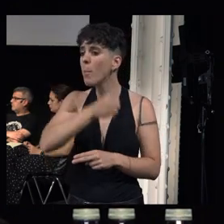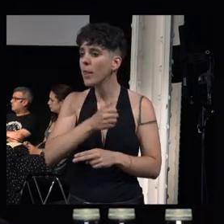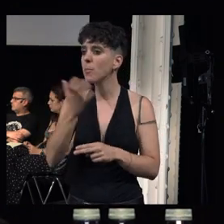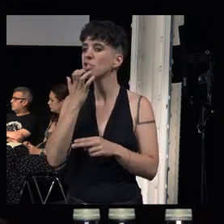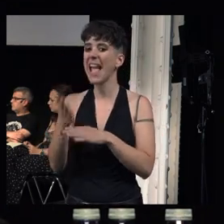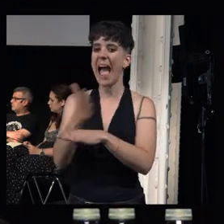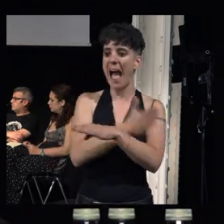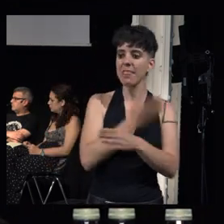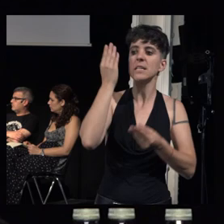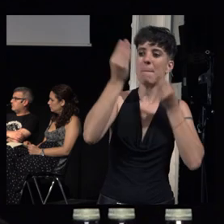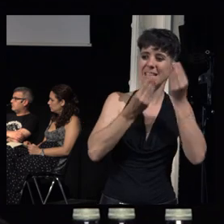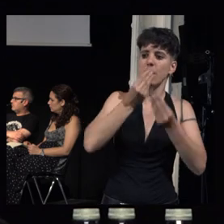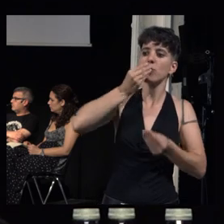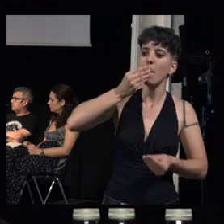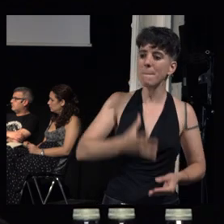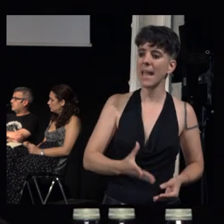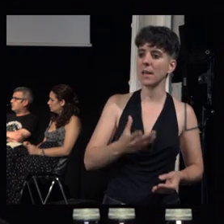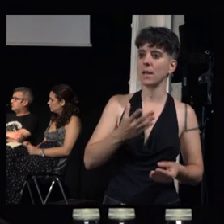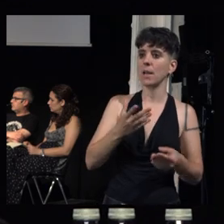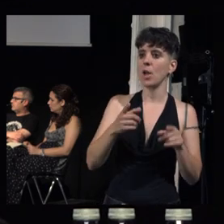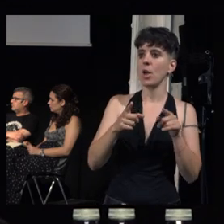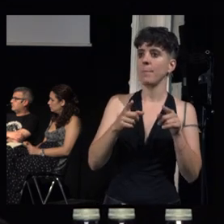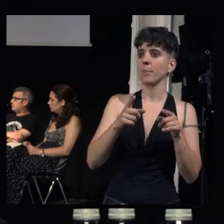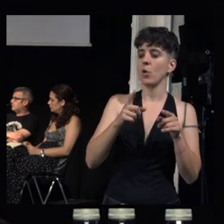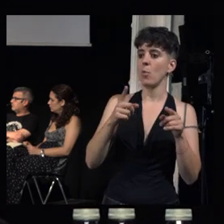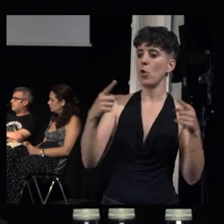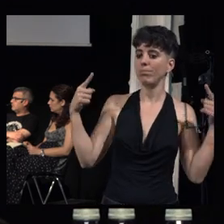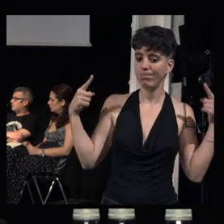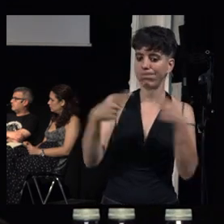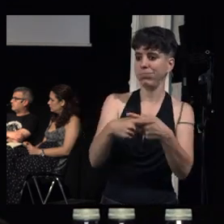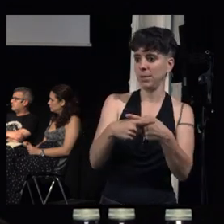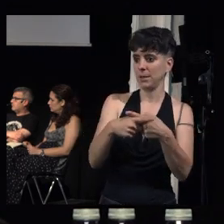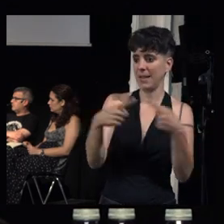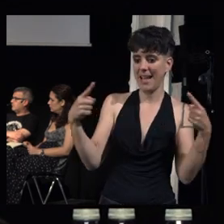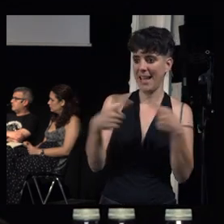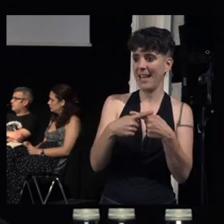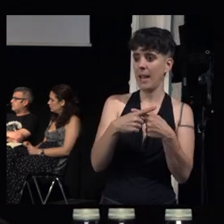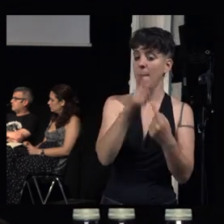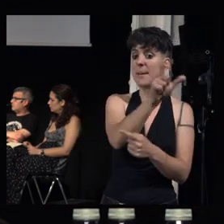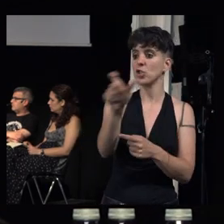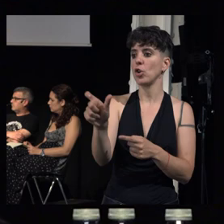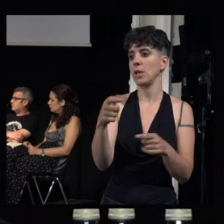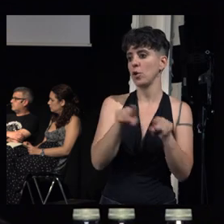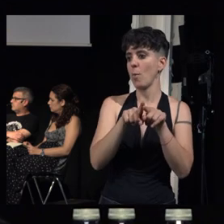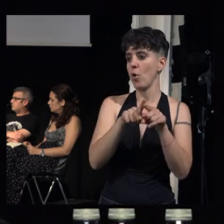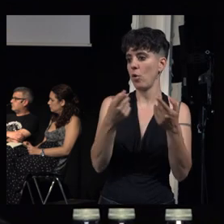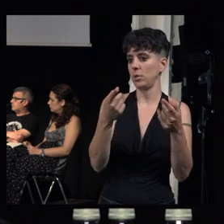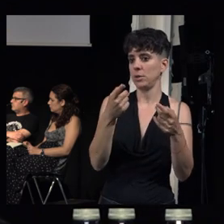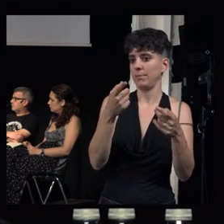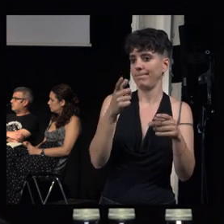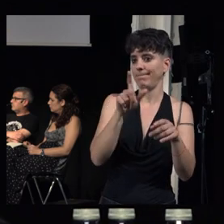bien cómo intersecta esto con la gente que está racializada, ¿no?, con los migrantes, no con